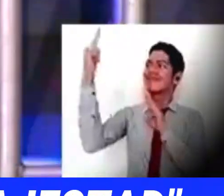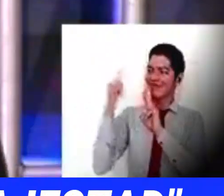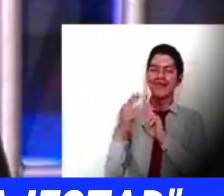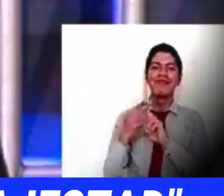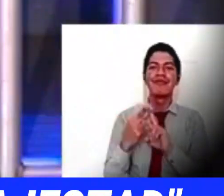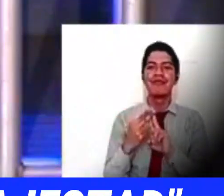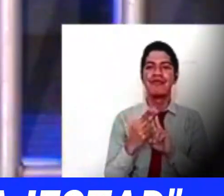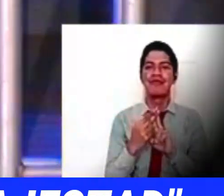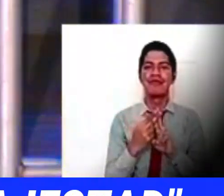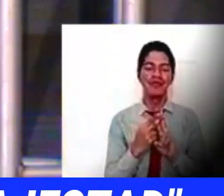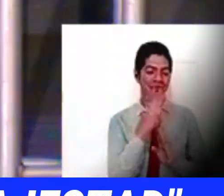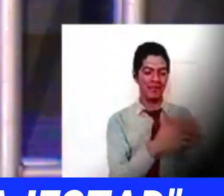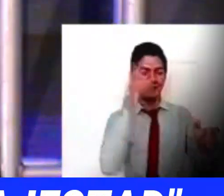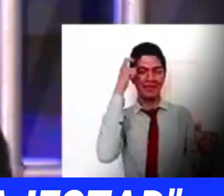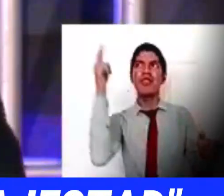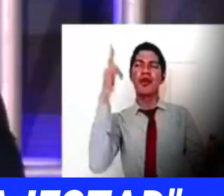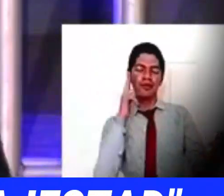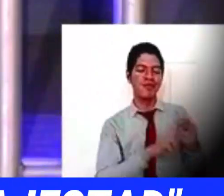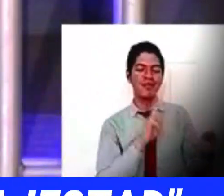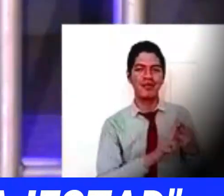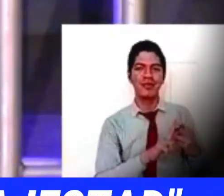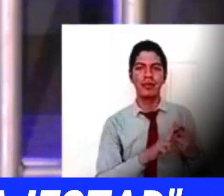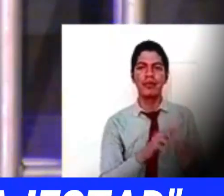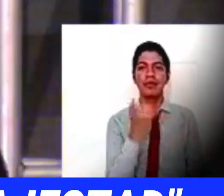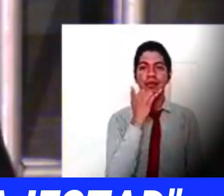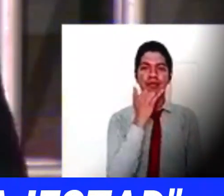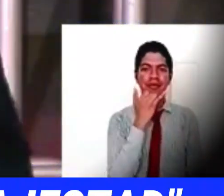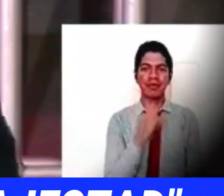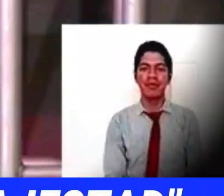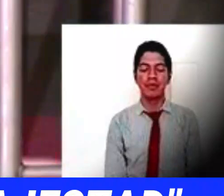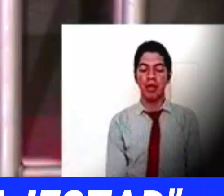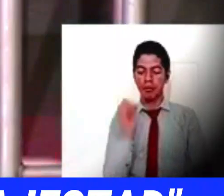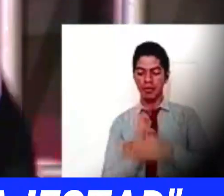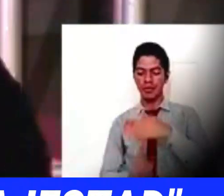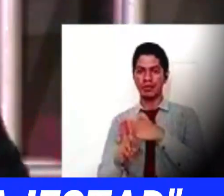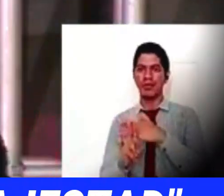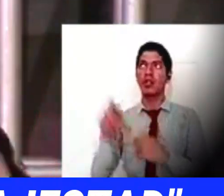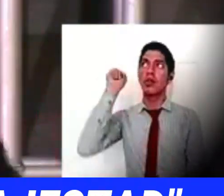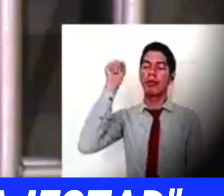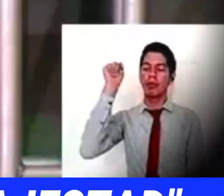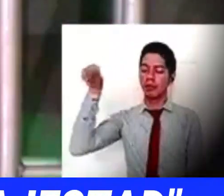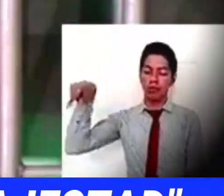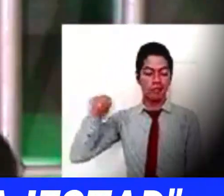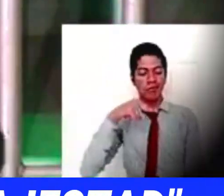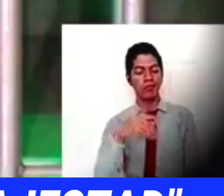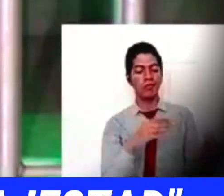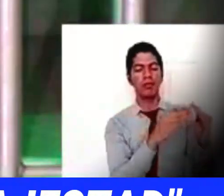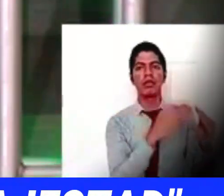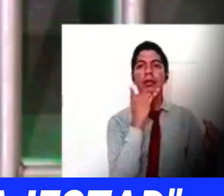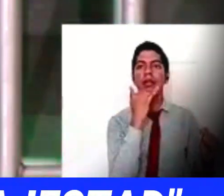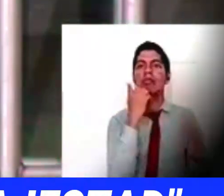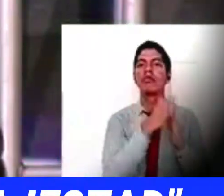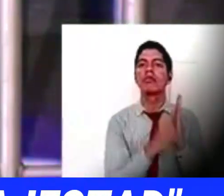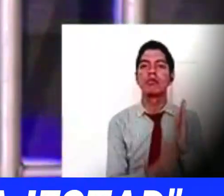aleluya. Y se fue hasta la casa a través del profeta. Y hay una condición: no nos sentaremos a la mesa hasta que Él no aparezca.